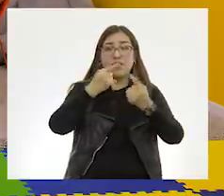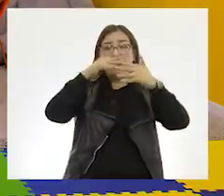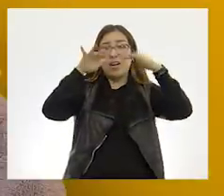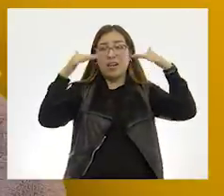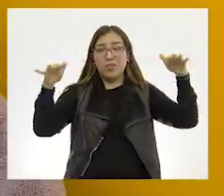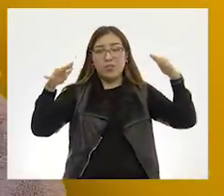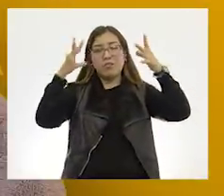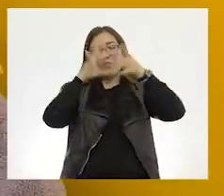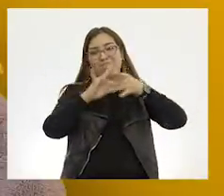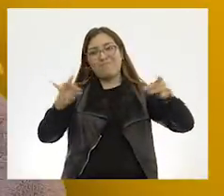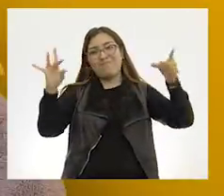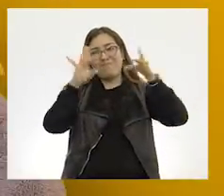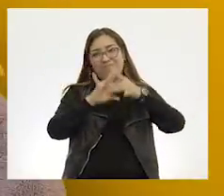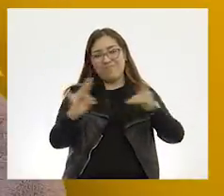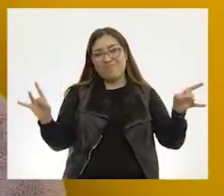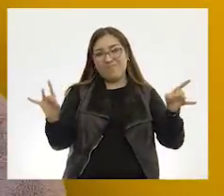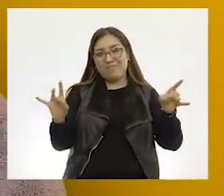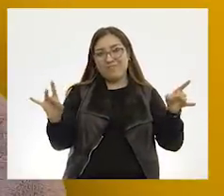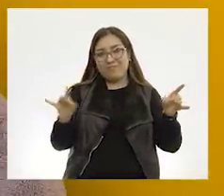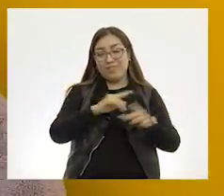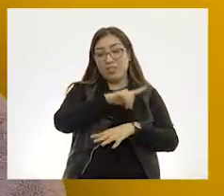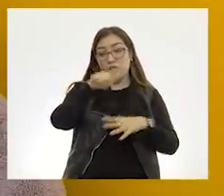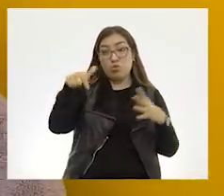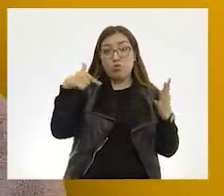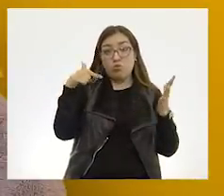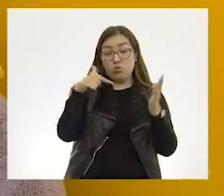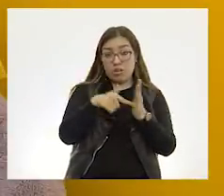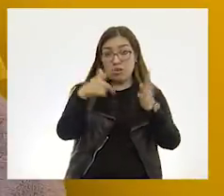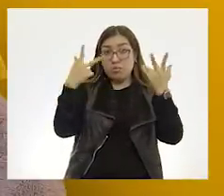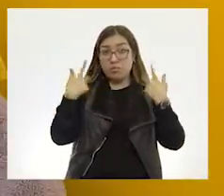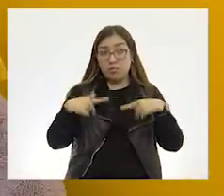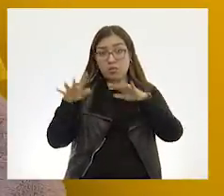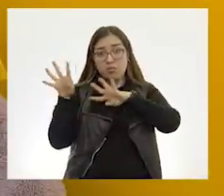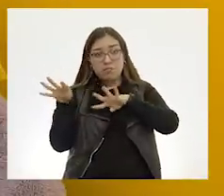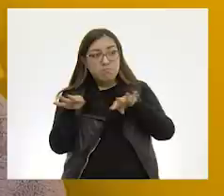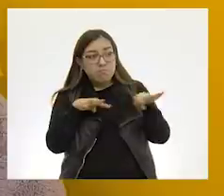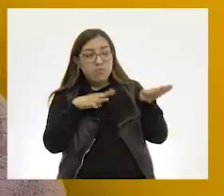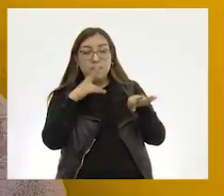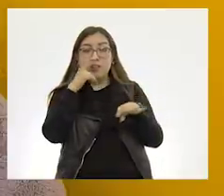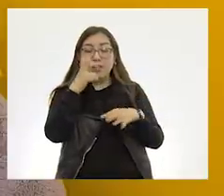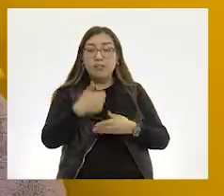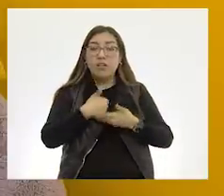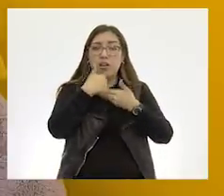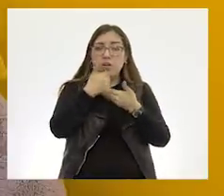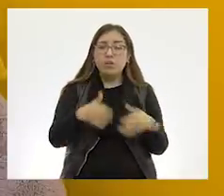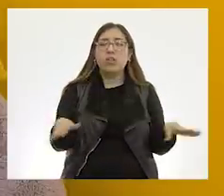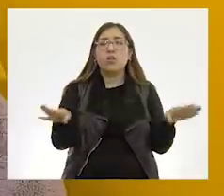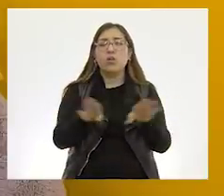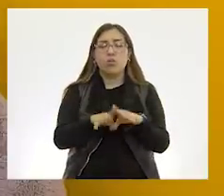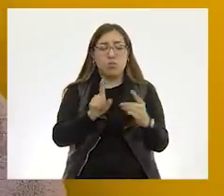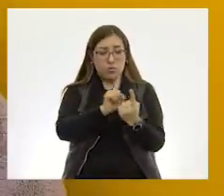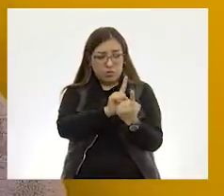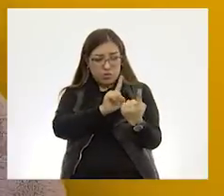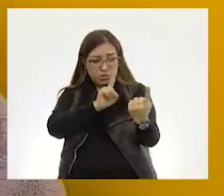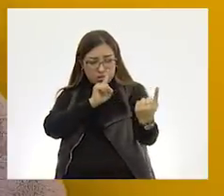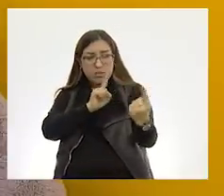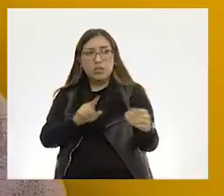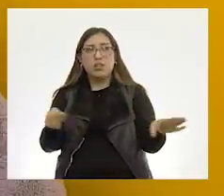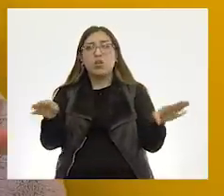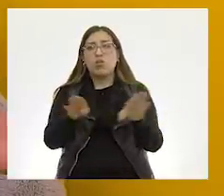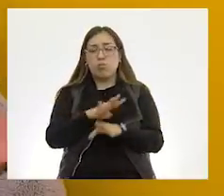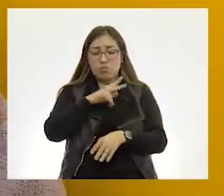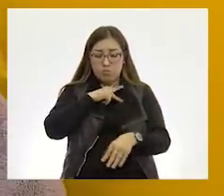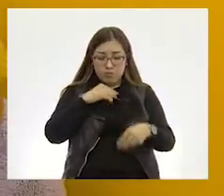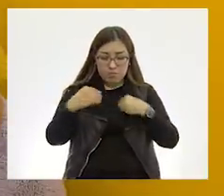cuenten. La construcción del lugar del espectador es un ejercicio que consiste en ir tomando distancia del impulso de acción